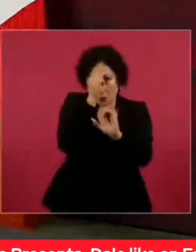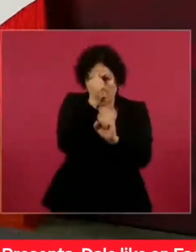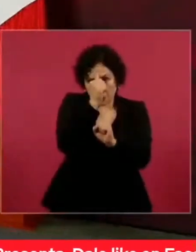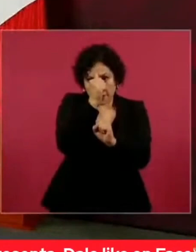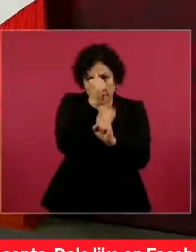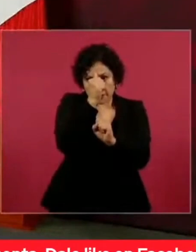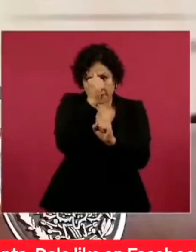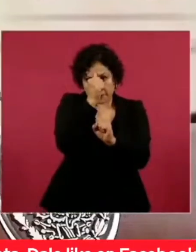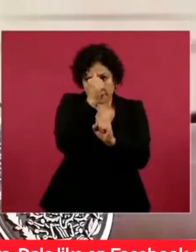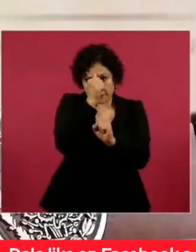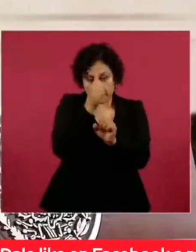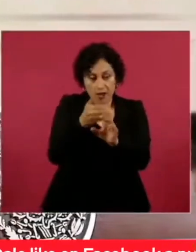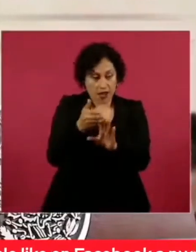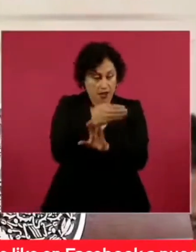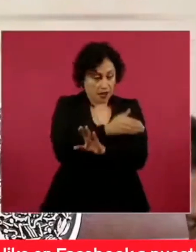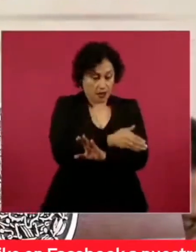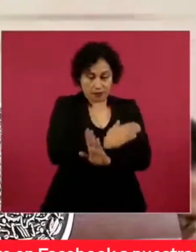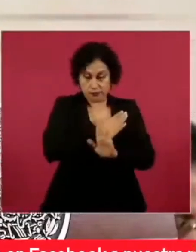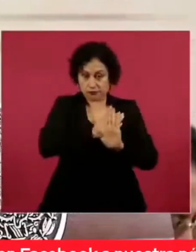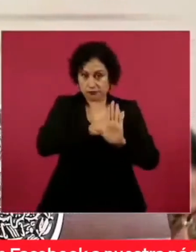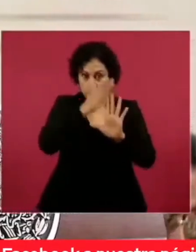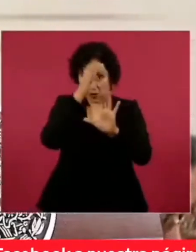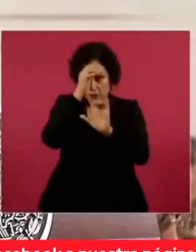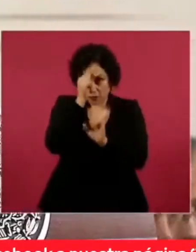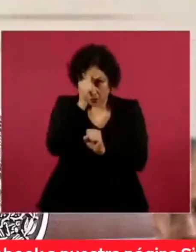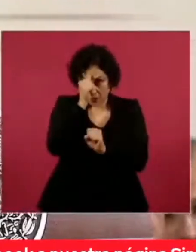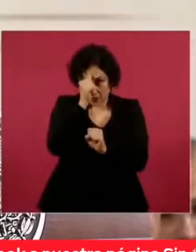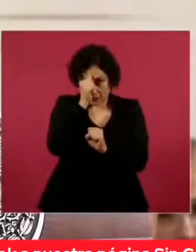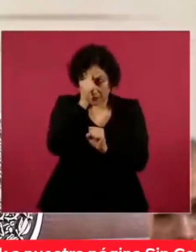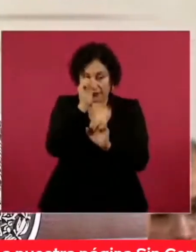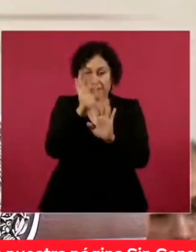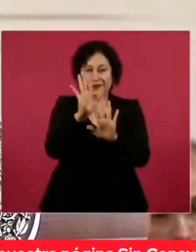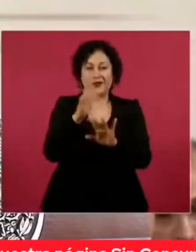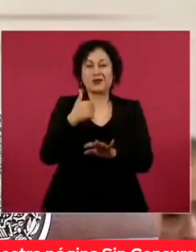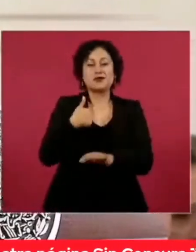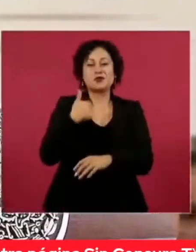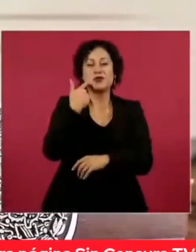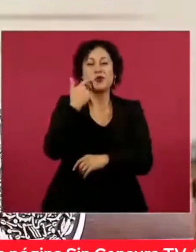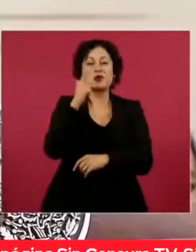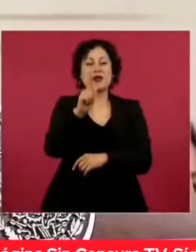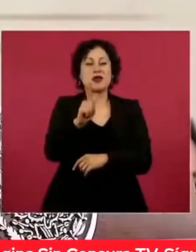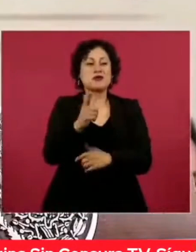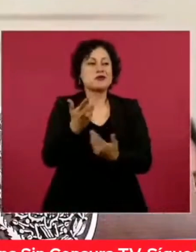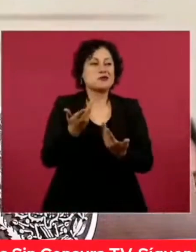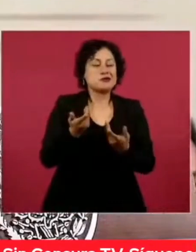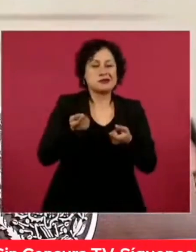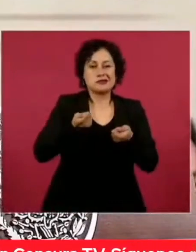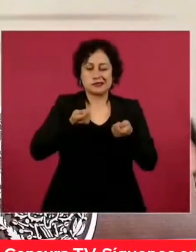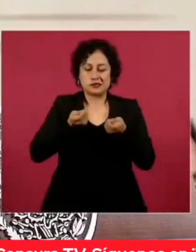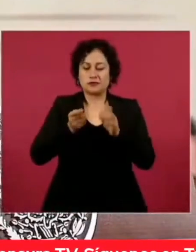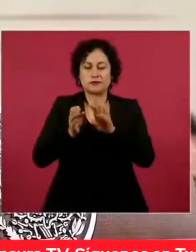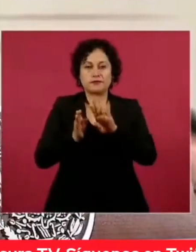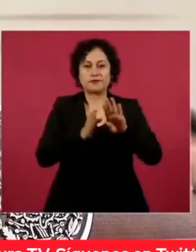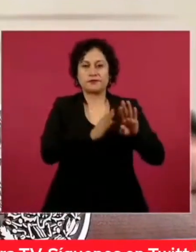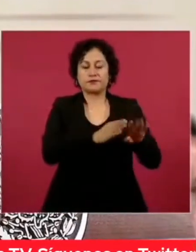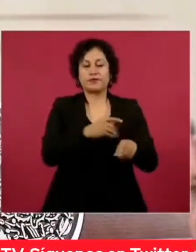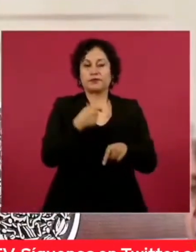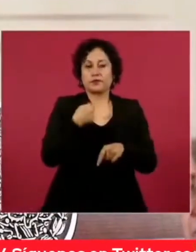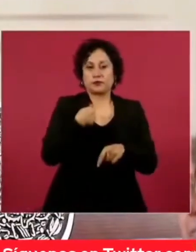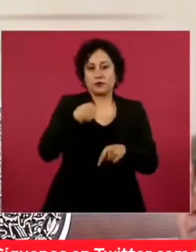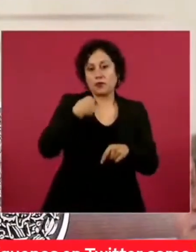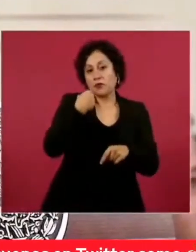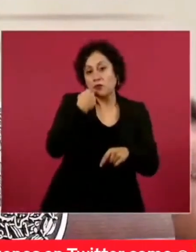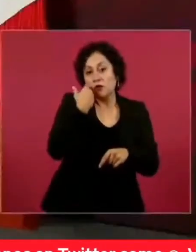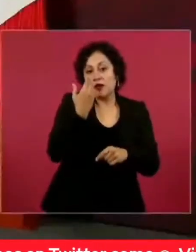el acuerdo, no quiero usar la palabra control, el acuerdo de precios de